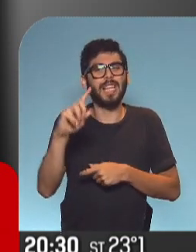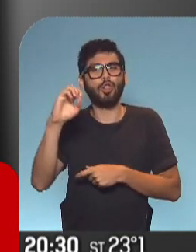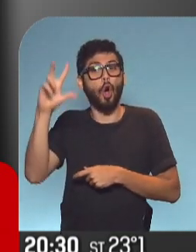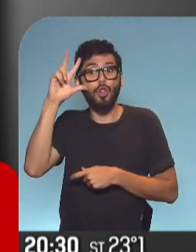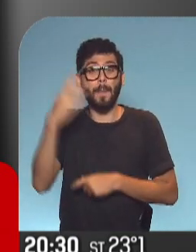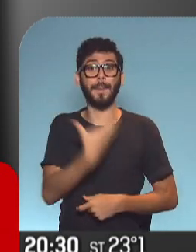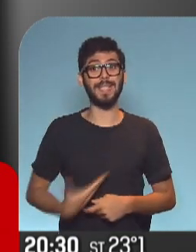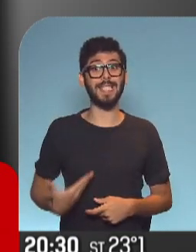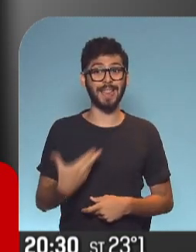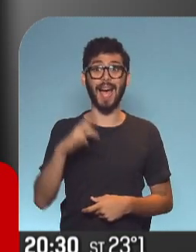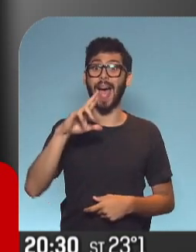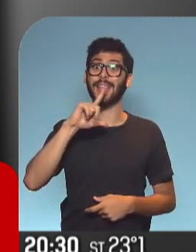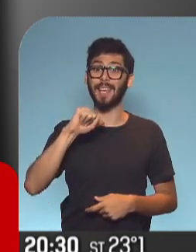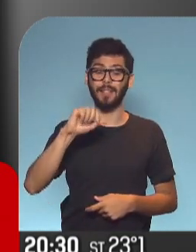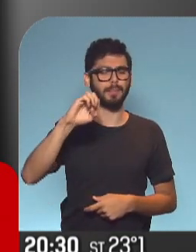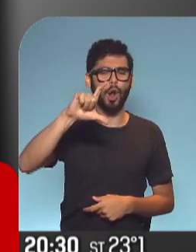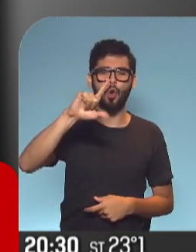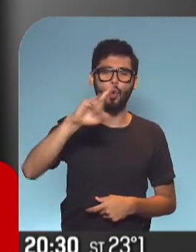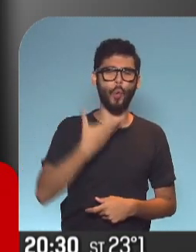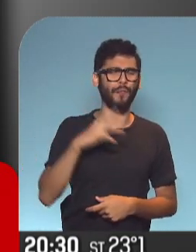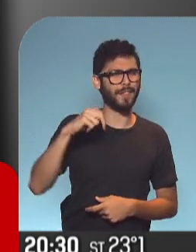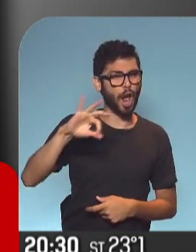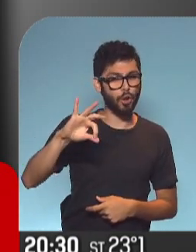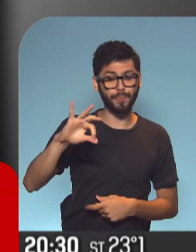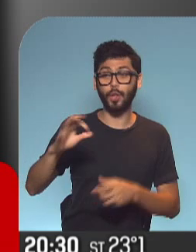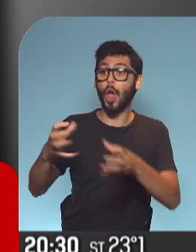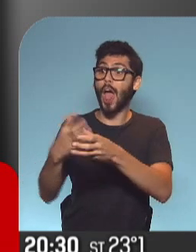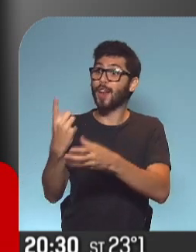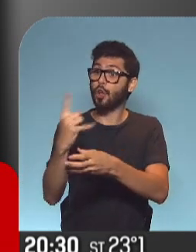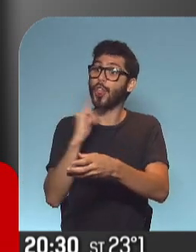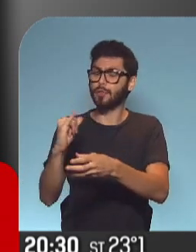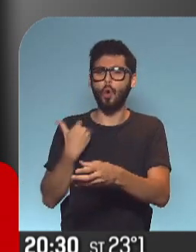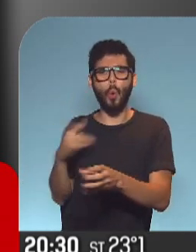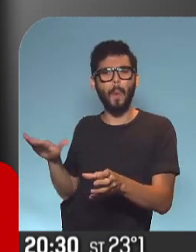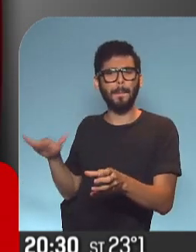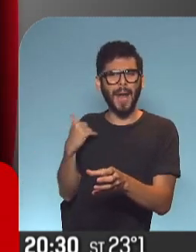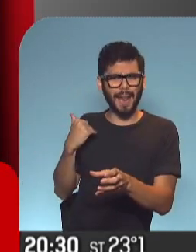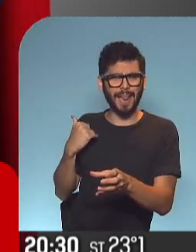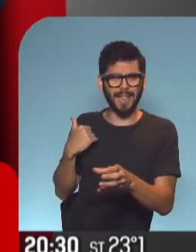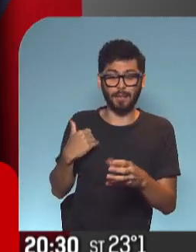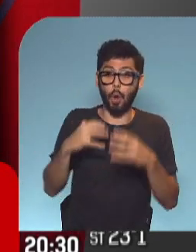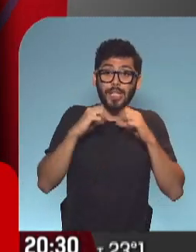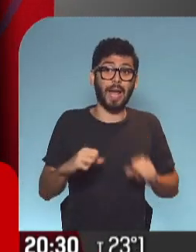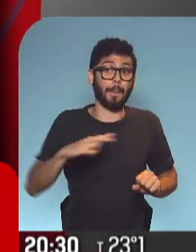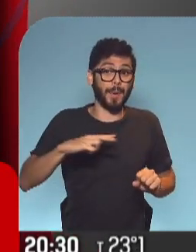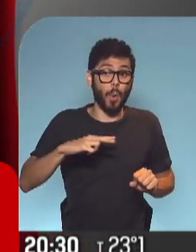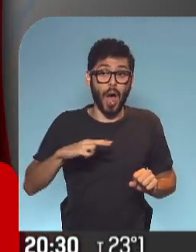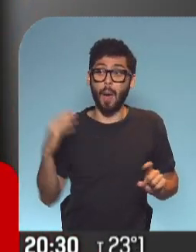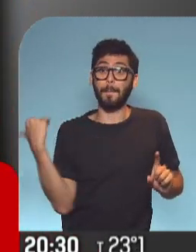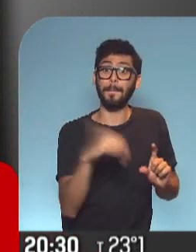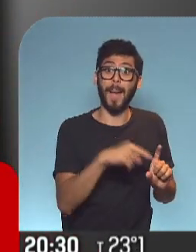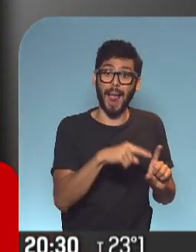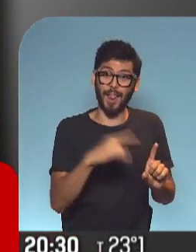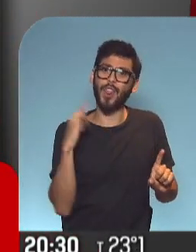presidente de retirar el rosario lufrano dio cuenta al directorio del mail anónimo recibido en la casilla de su secretaria privada el domingo 7 de marzo